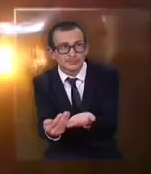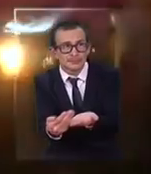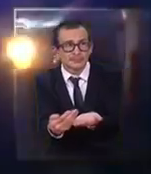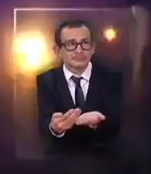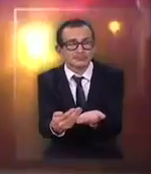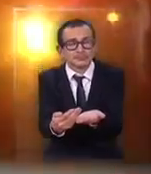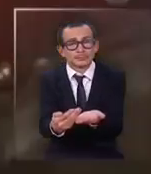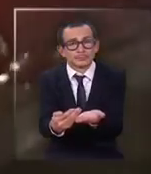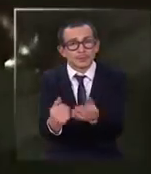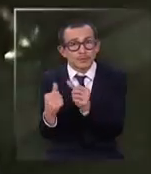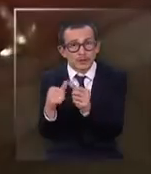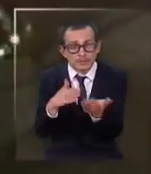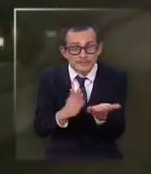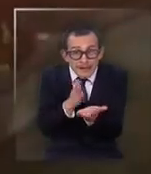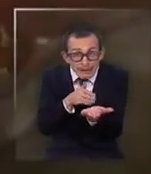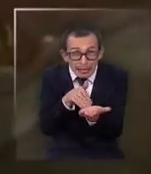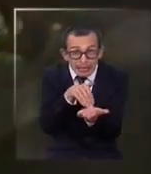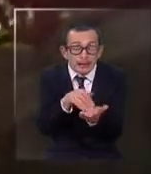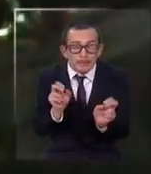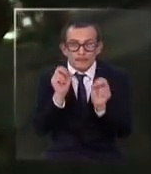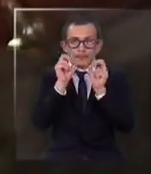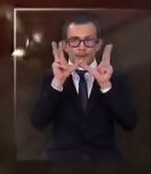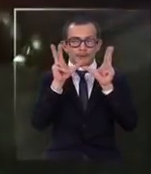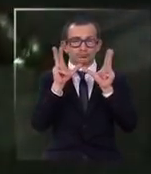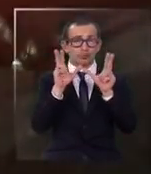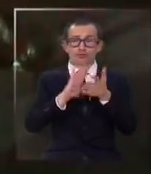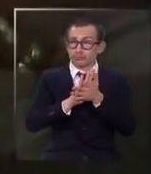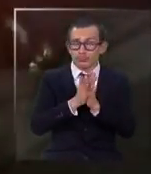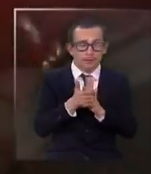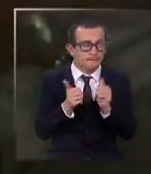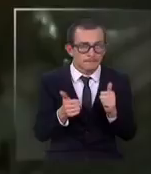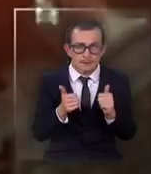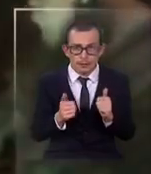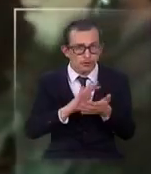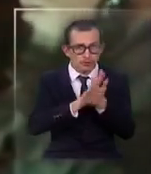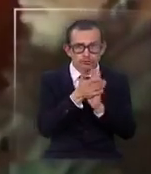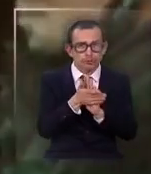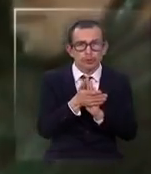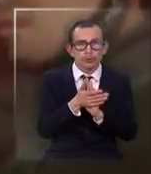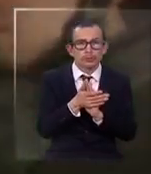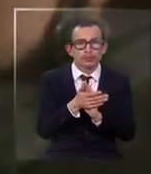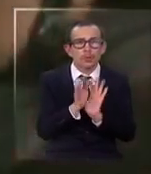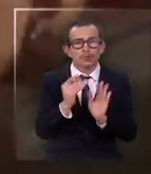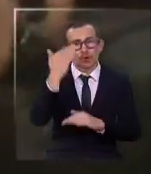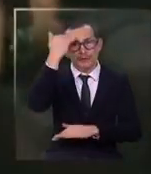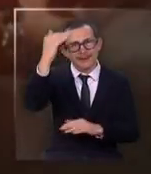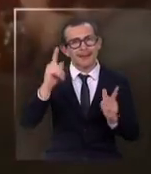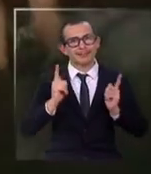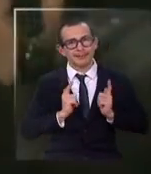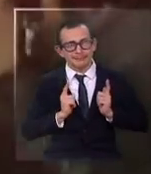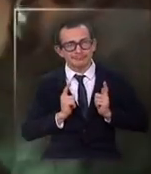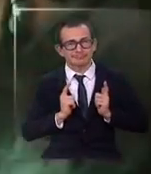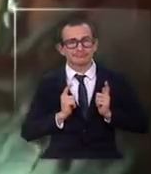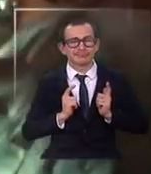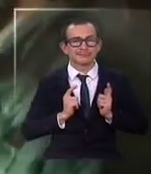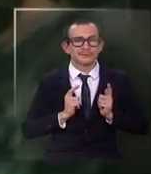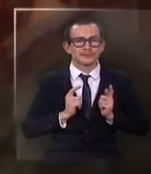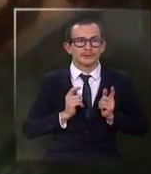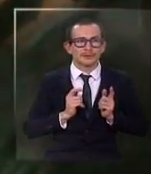en periodo de darse vuelta. Sí, todo bien, todos veníamos con nuestro día de descanso. Sí,